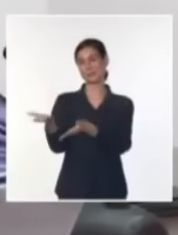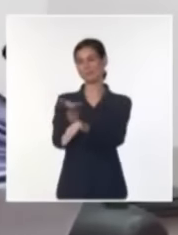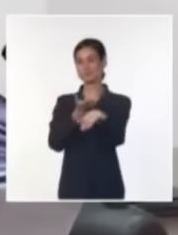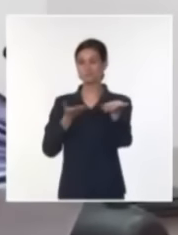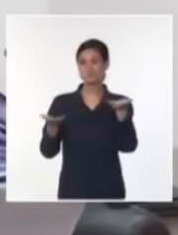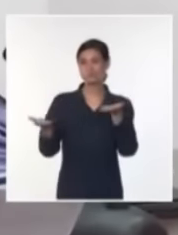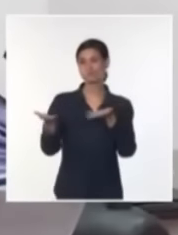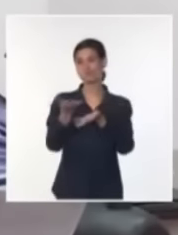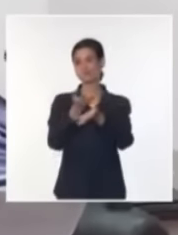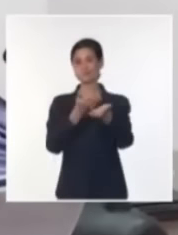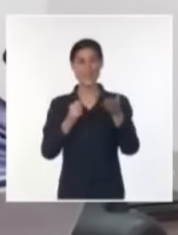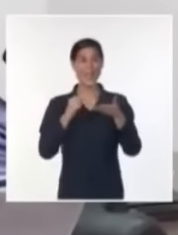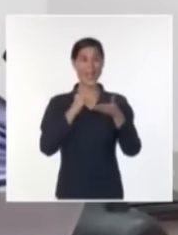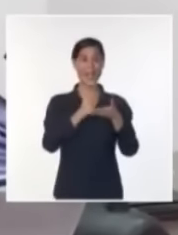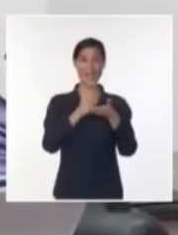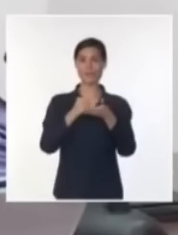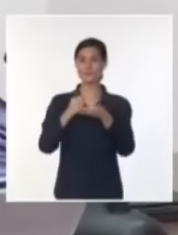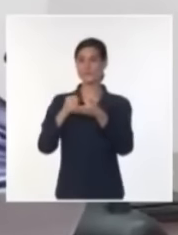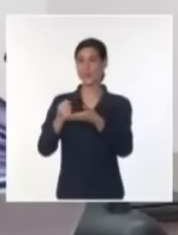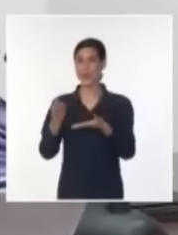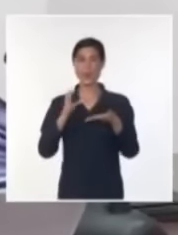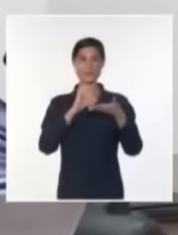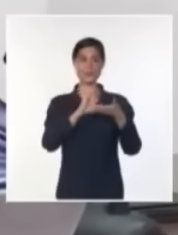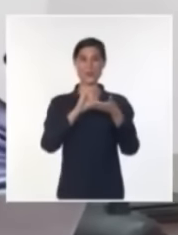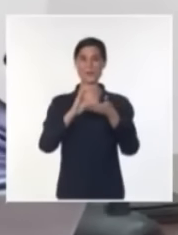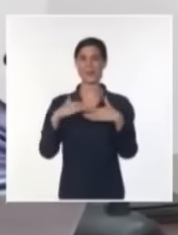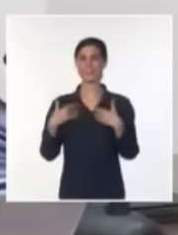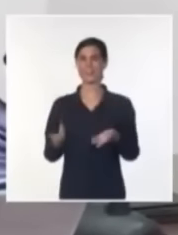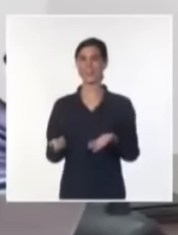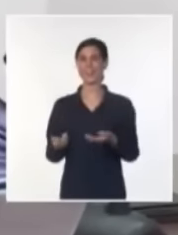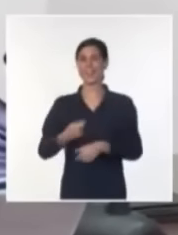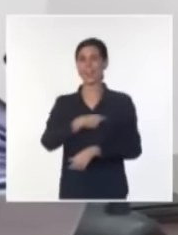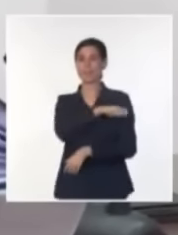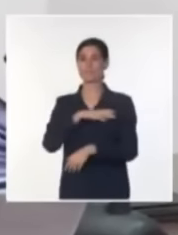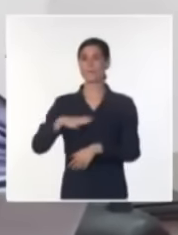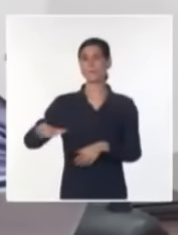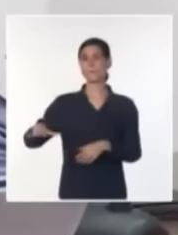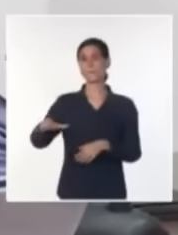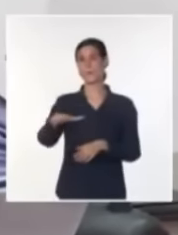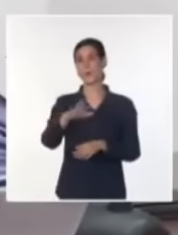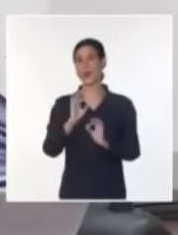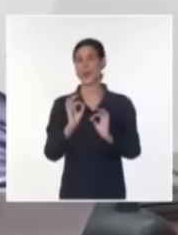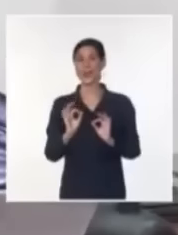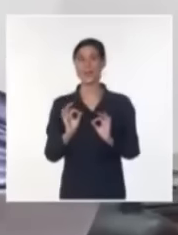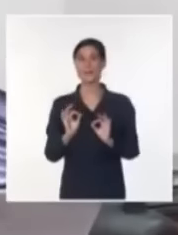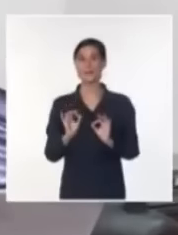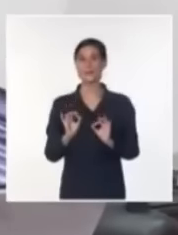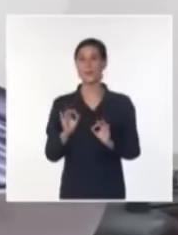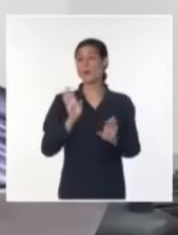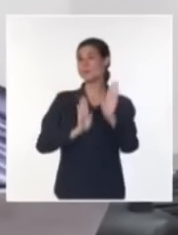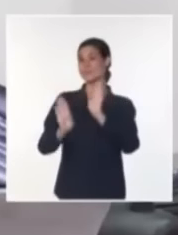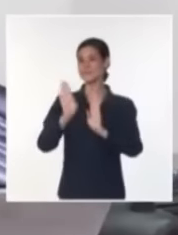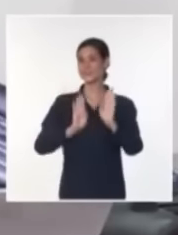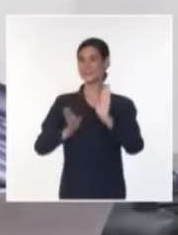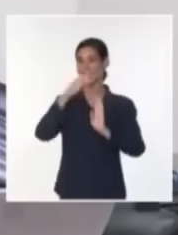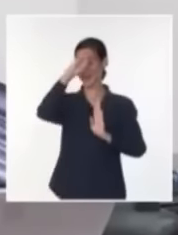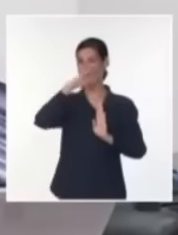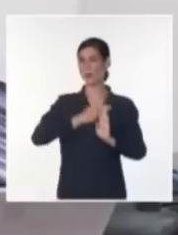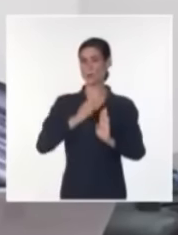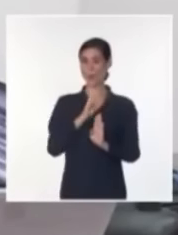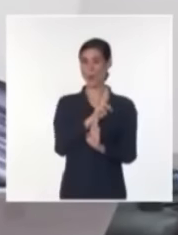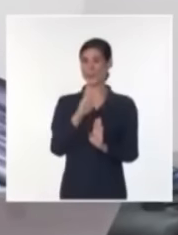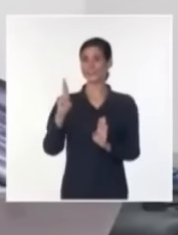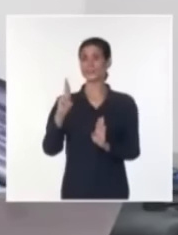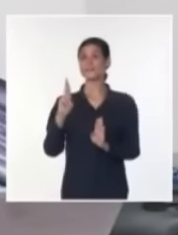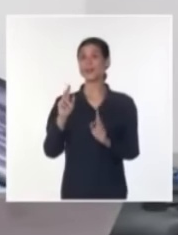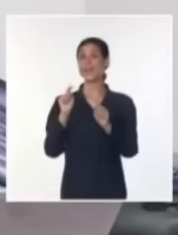aportando, sientan después el regocijo de que le defendieron la revolución y lograron defender la revolución y mantener la revolución en